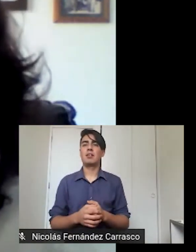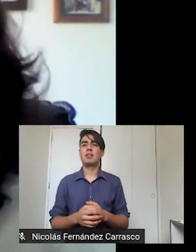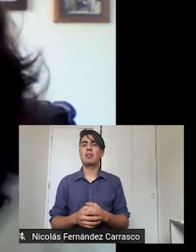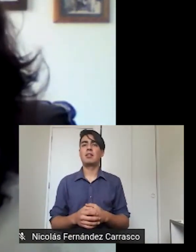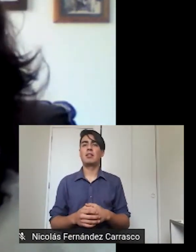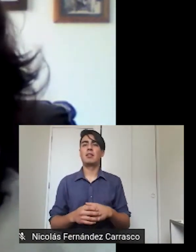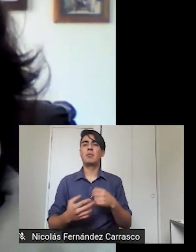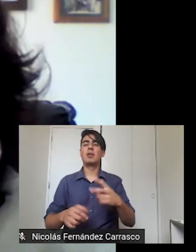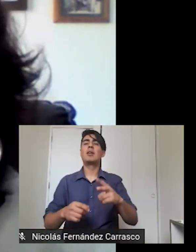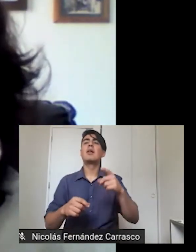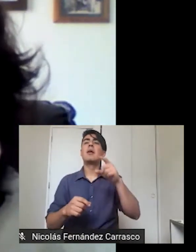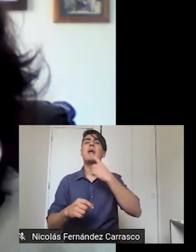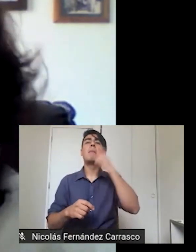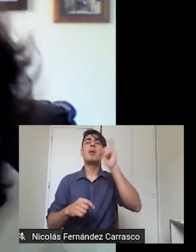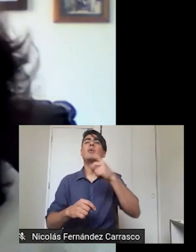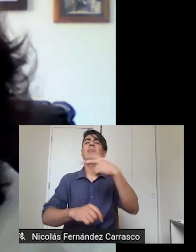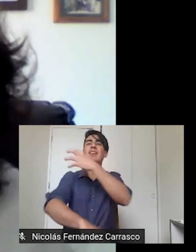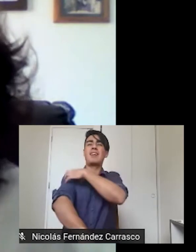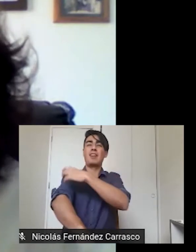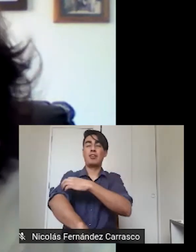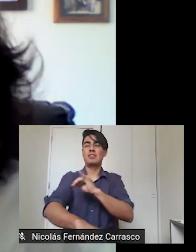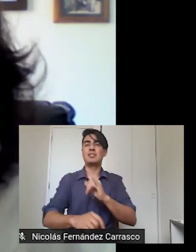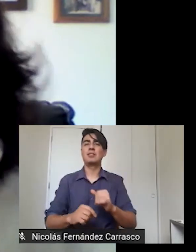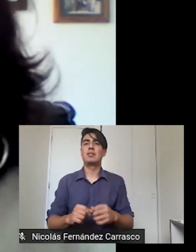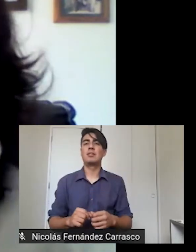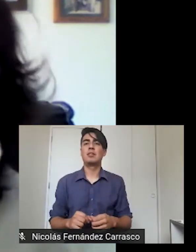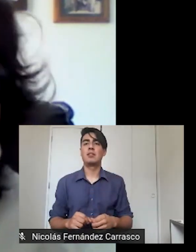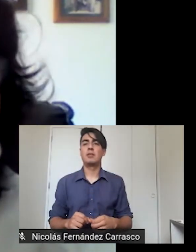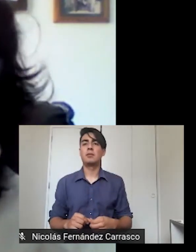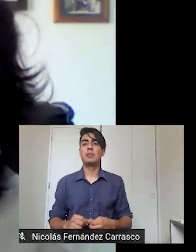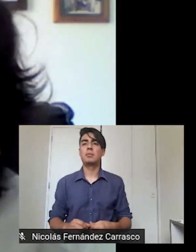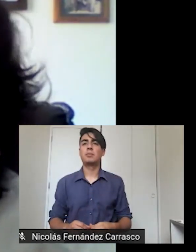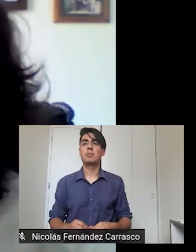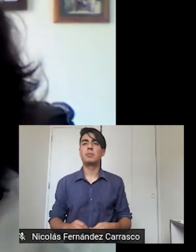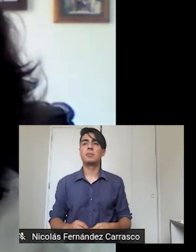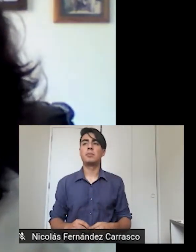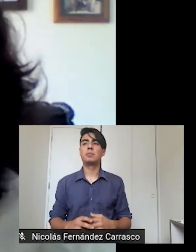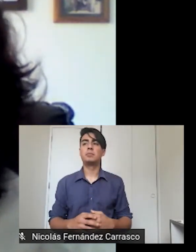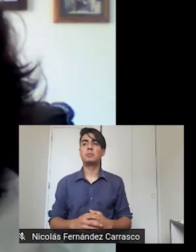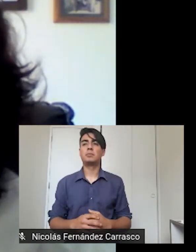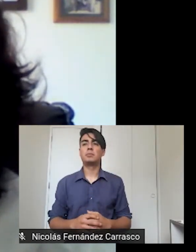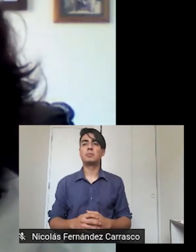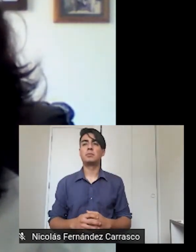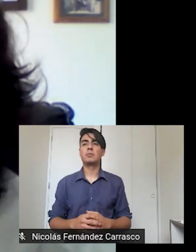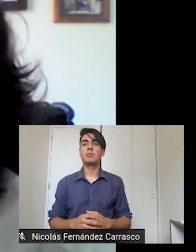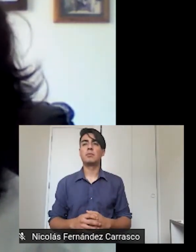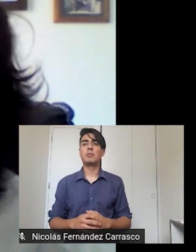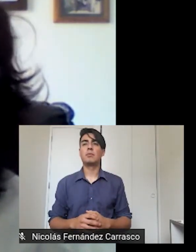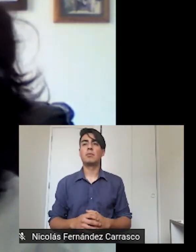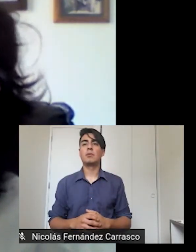no agotarte, porque tenemos muchas preguntas.